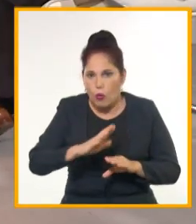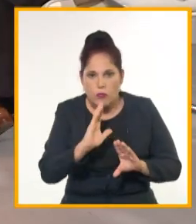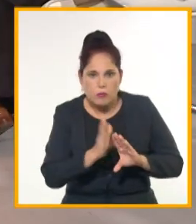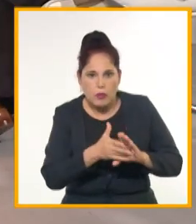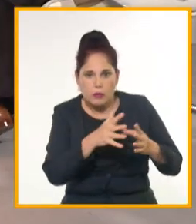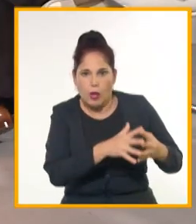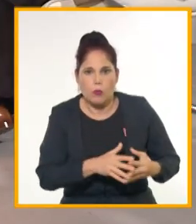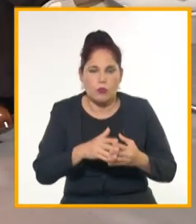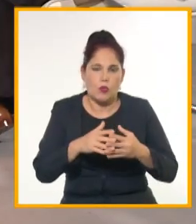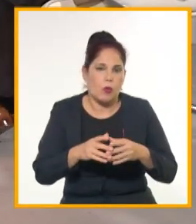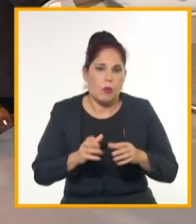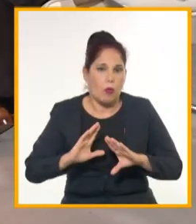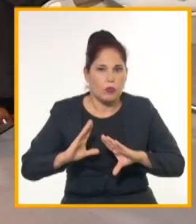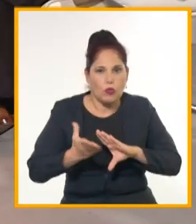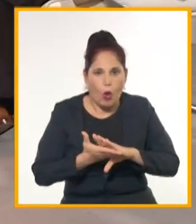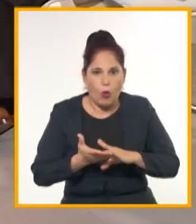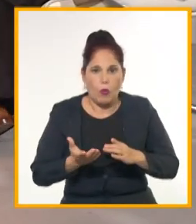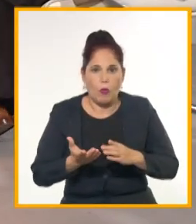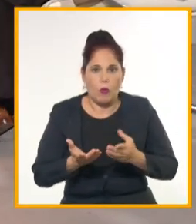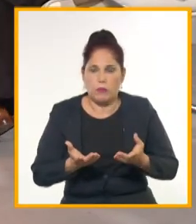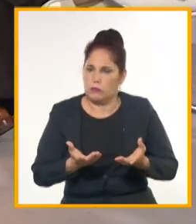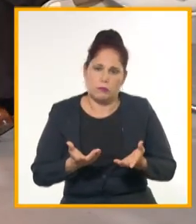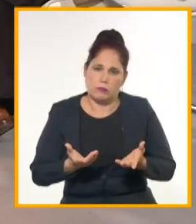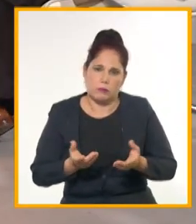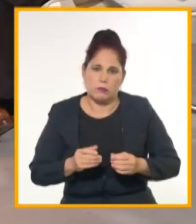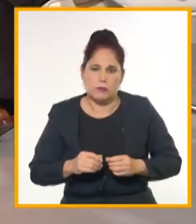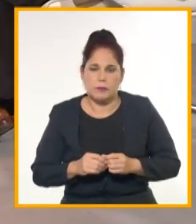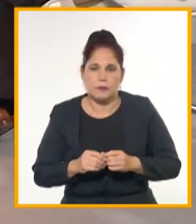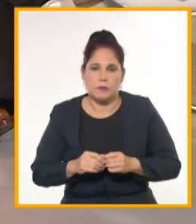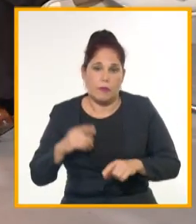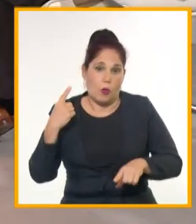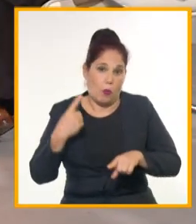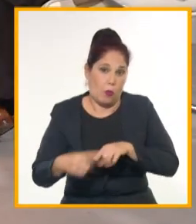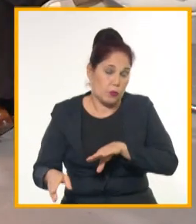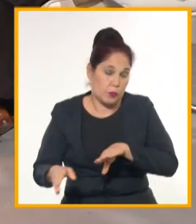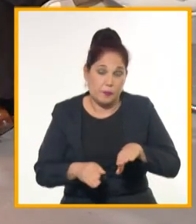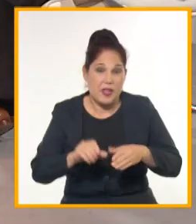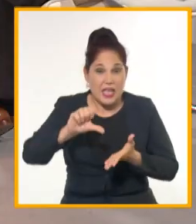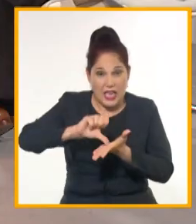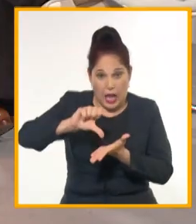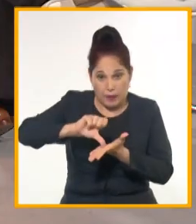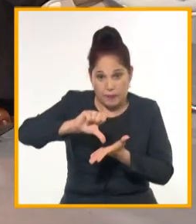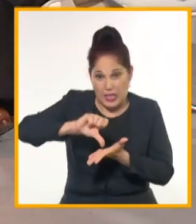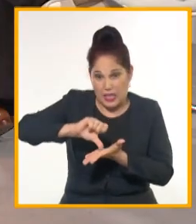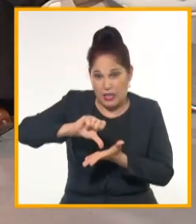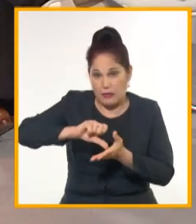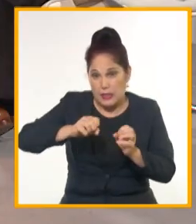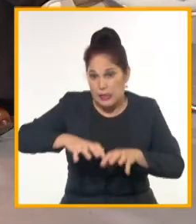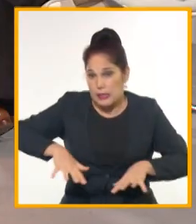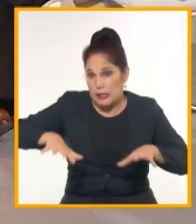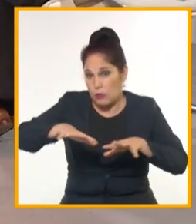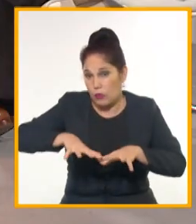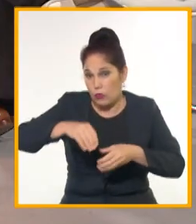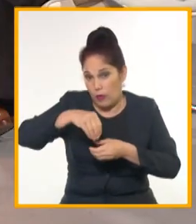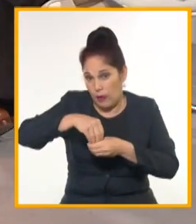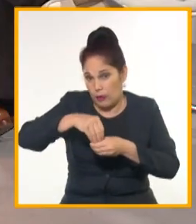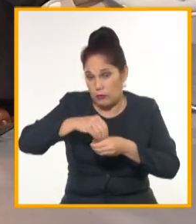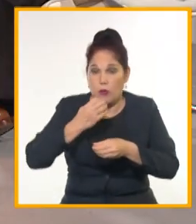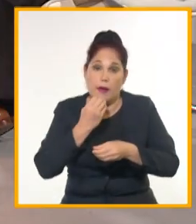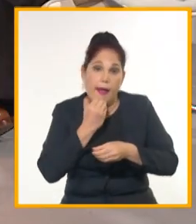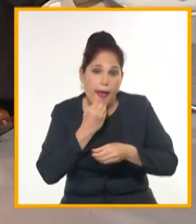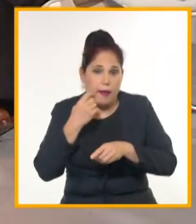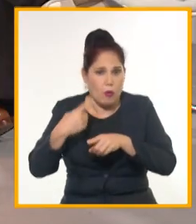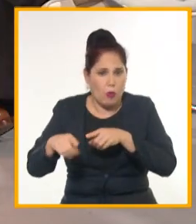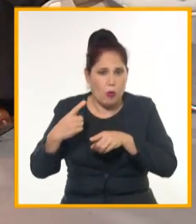cuentas, y no olvidar, perdóname, aparte de la tensión que tiene ahora Irán con la situación en el Medio Oriente y las amenazas que